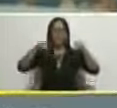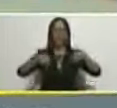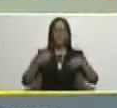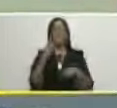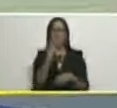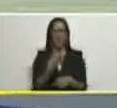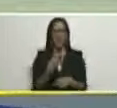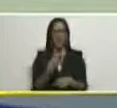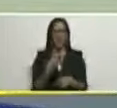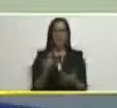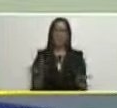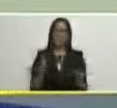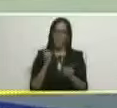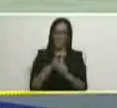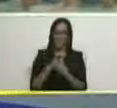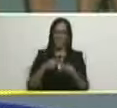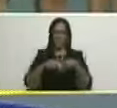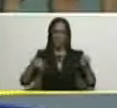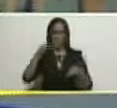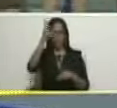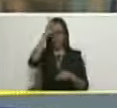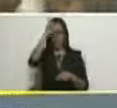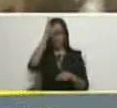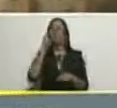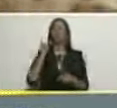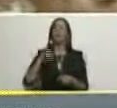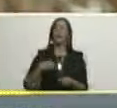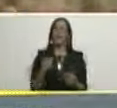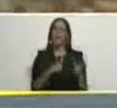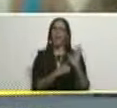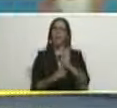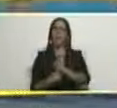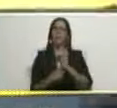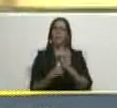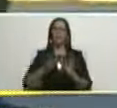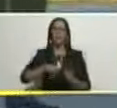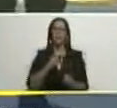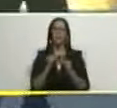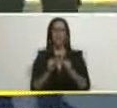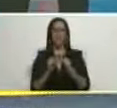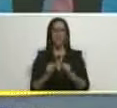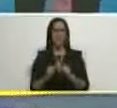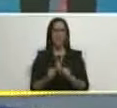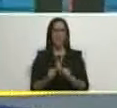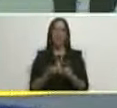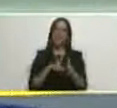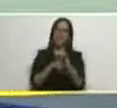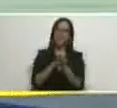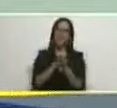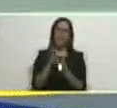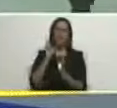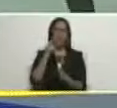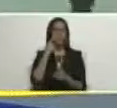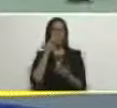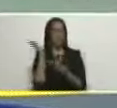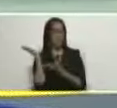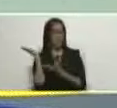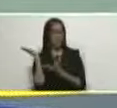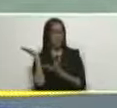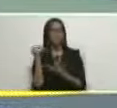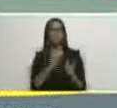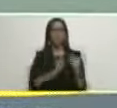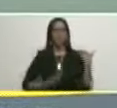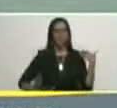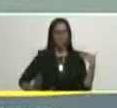ver desde la tierra falconiana también el ejemplo de que podemos seguir adelante. Usted está viendo ahí imágenes,